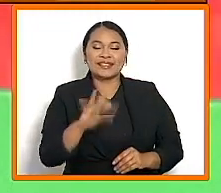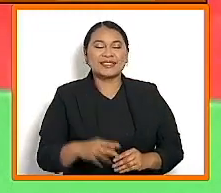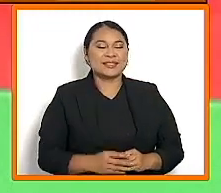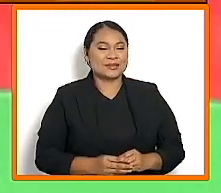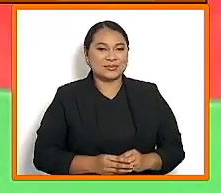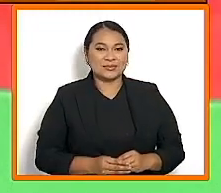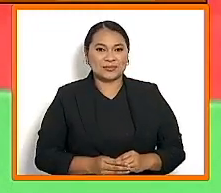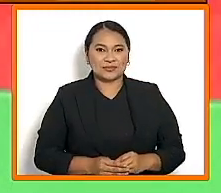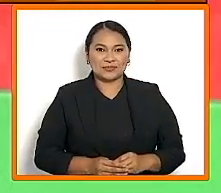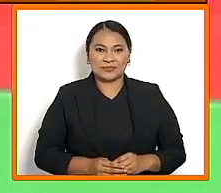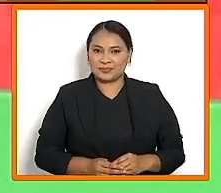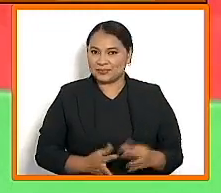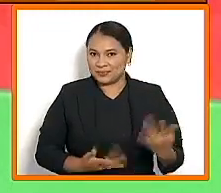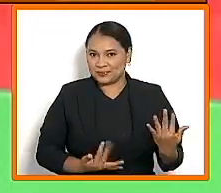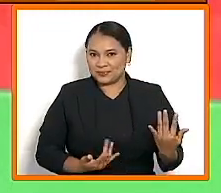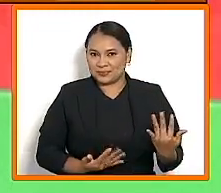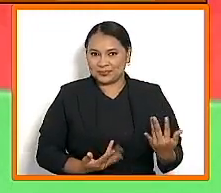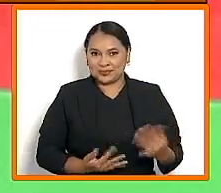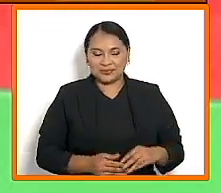suerte.